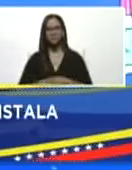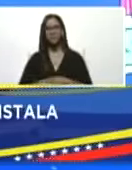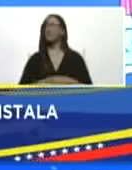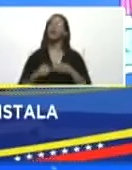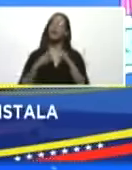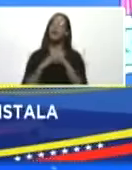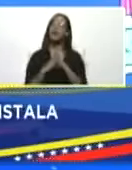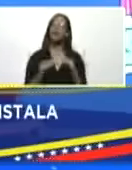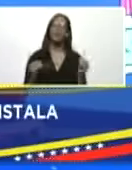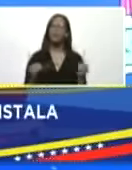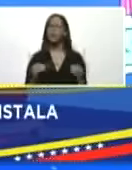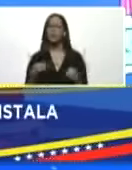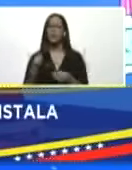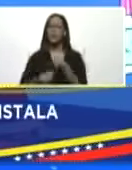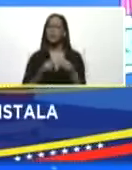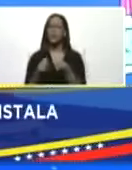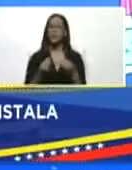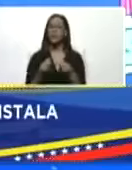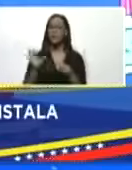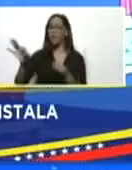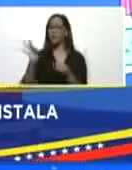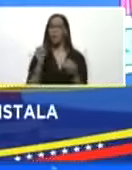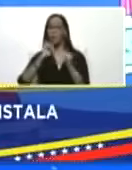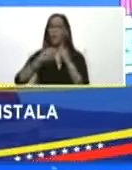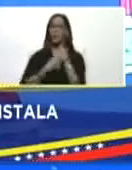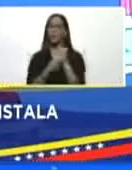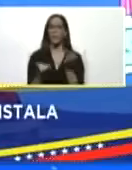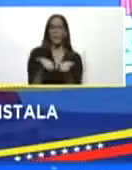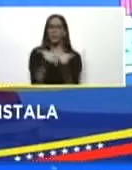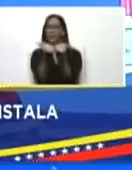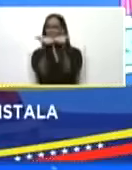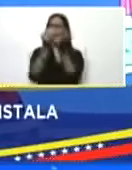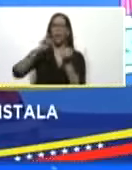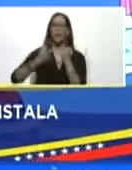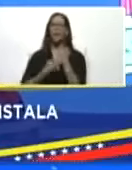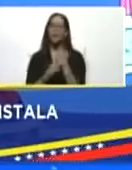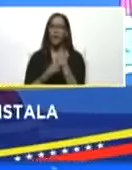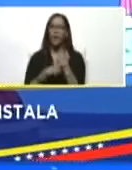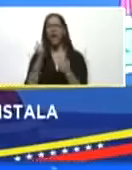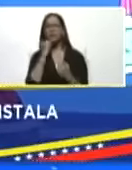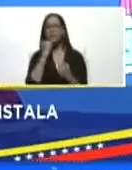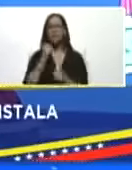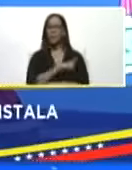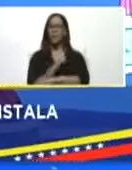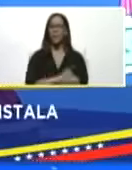todos los que pusieron a Guaidó, los que encaramaron a Guaidó, abusando del poder que el pueblo les dio con los